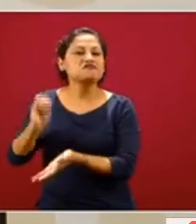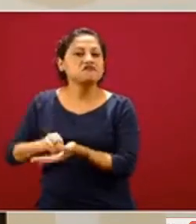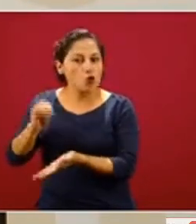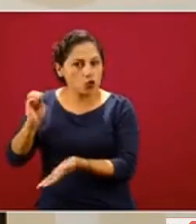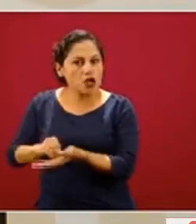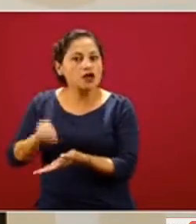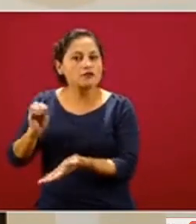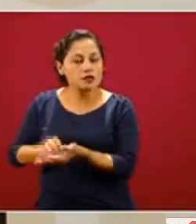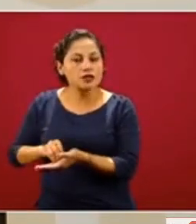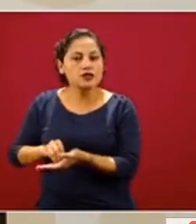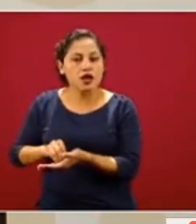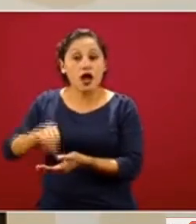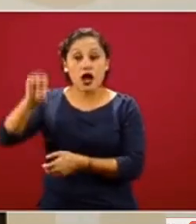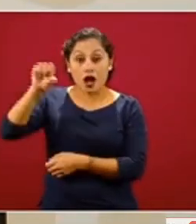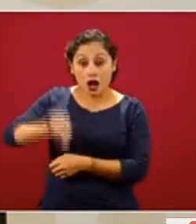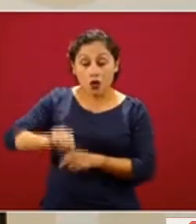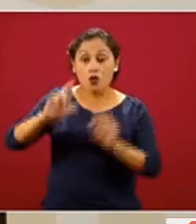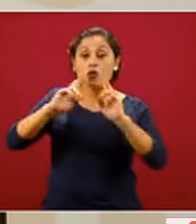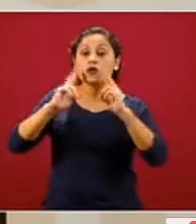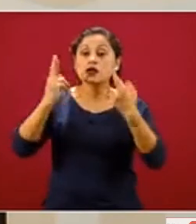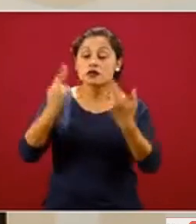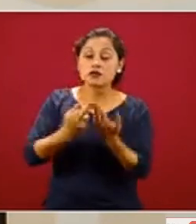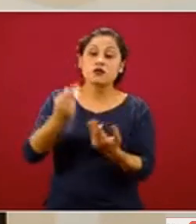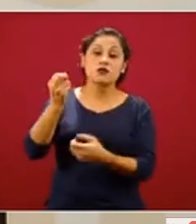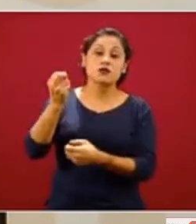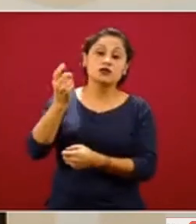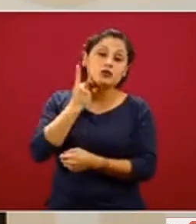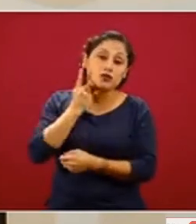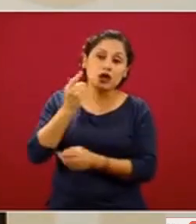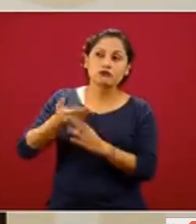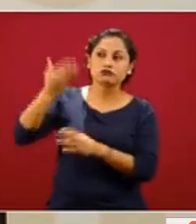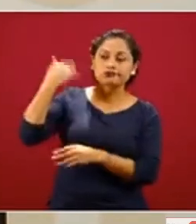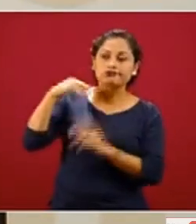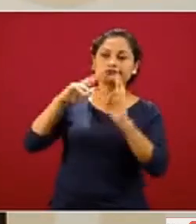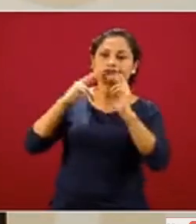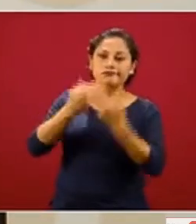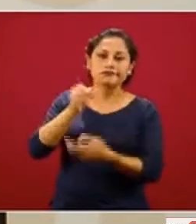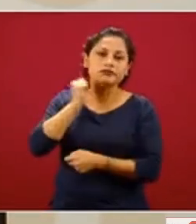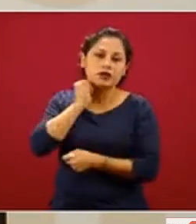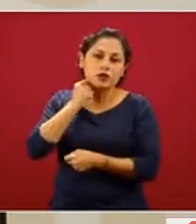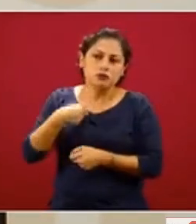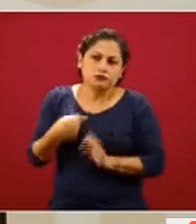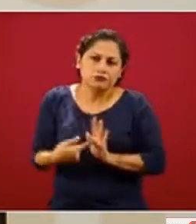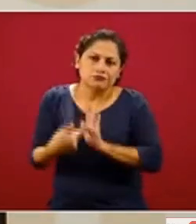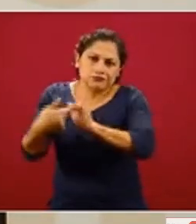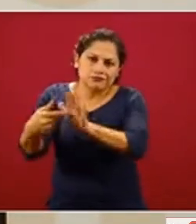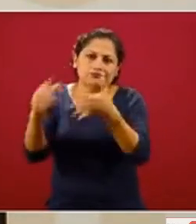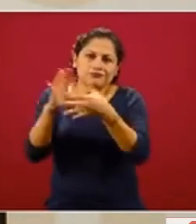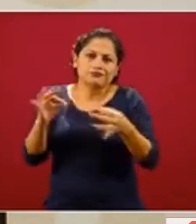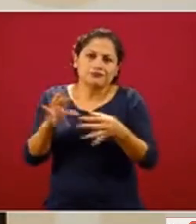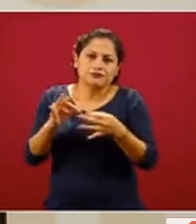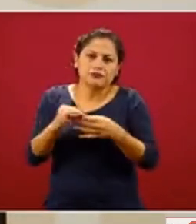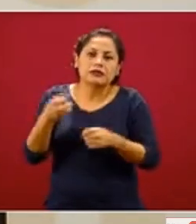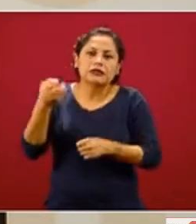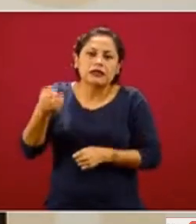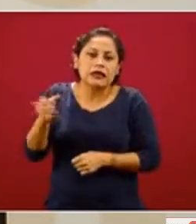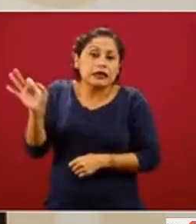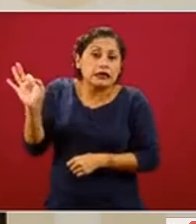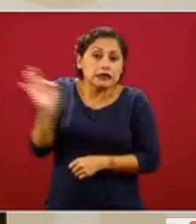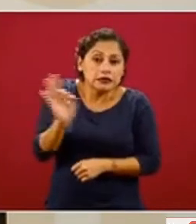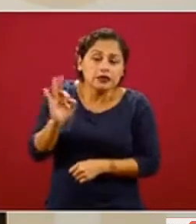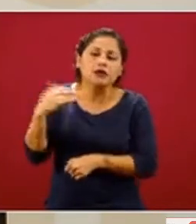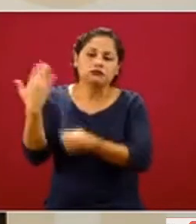y comenté hoy con las y los diputados, y es el intervalo plausible de lo que podemos encontrar.